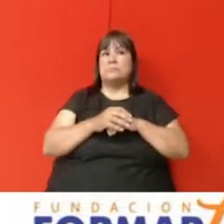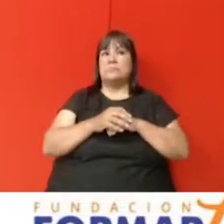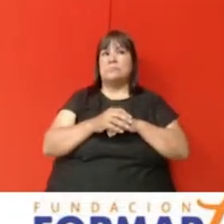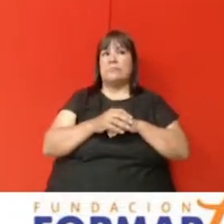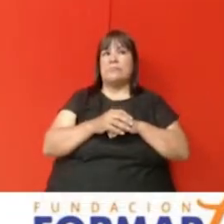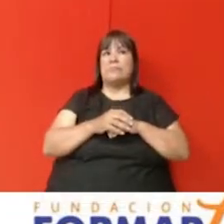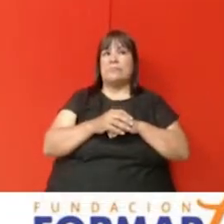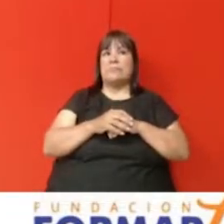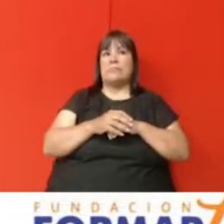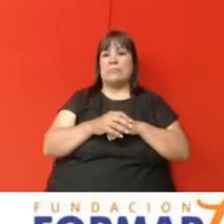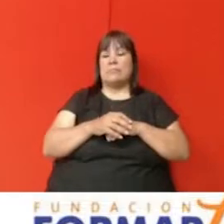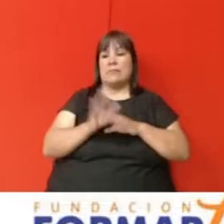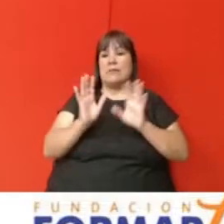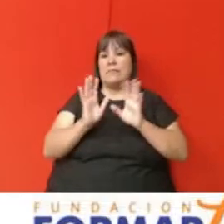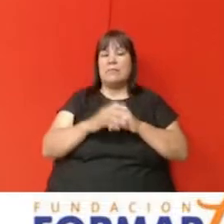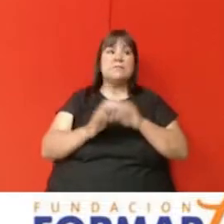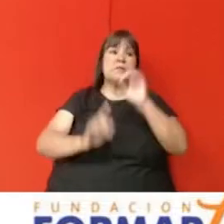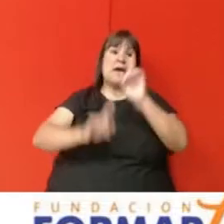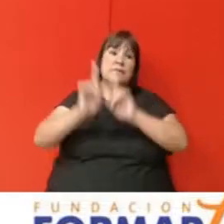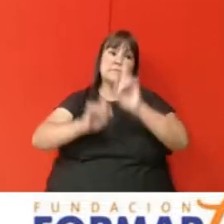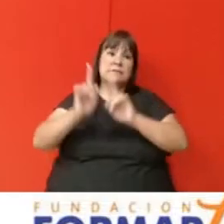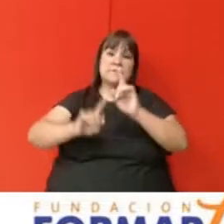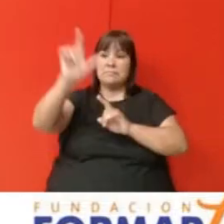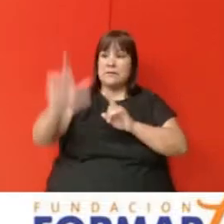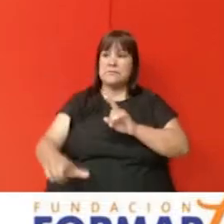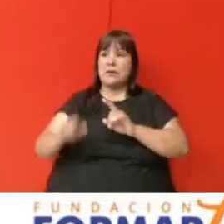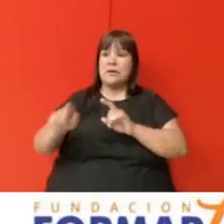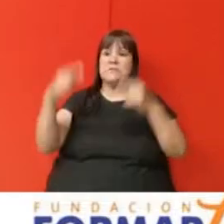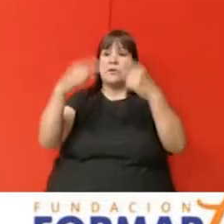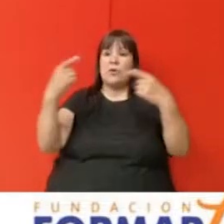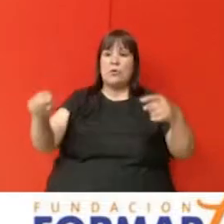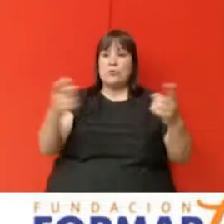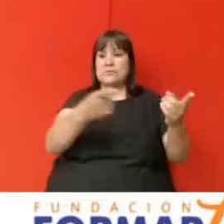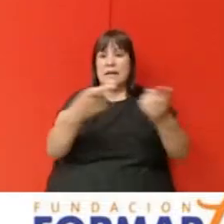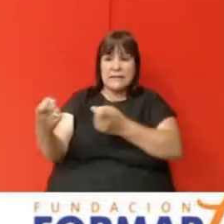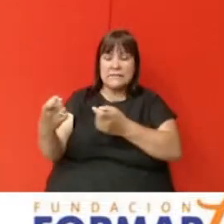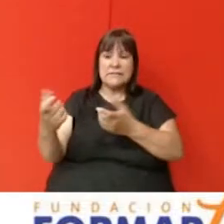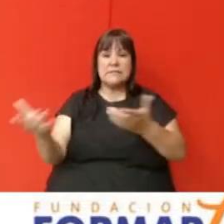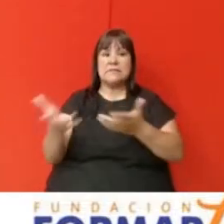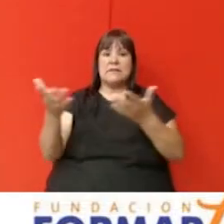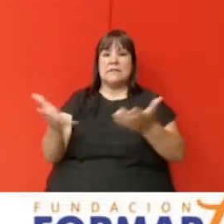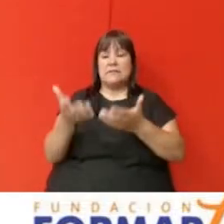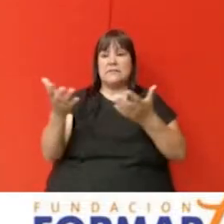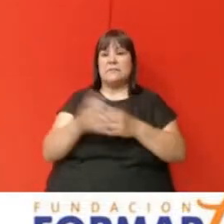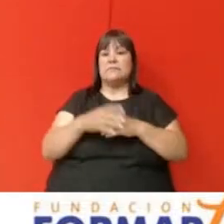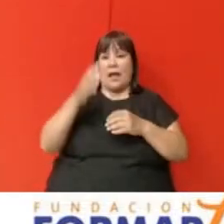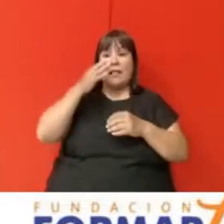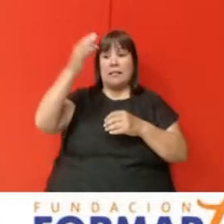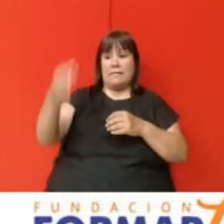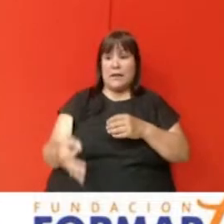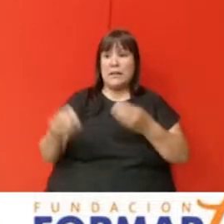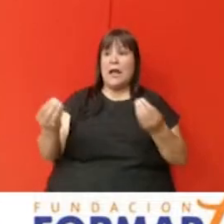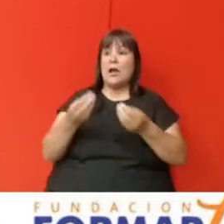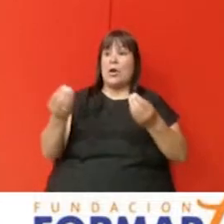meter, pero es necesario. Porque la persona en algunos casos, eso hace que tenga seguridad, pueda